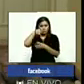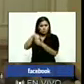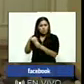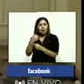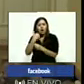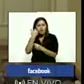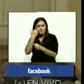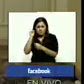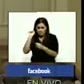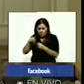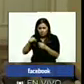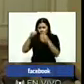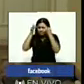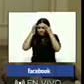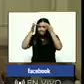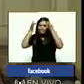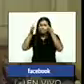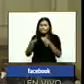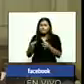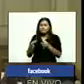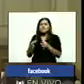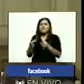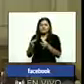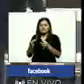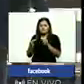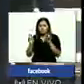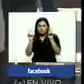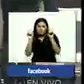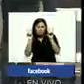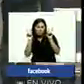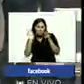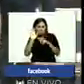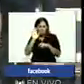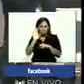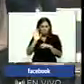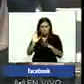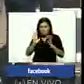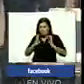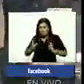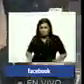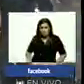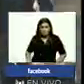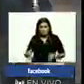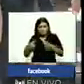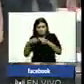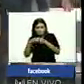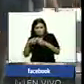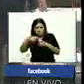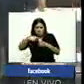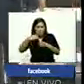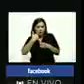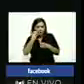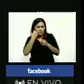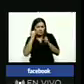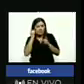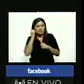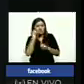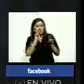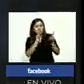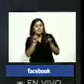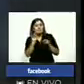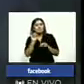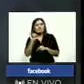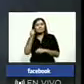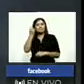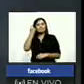tomar decisión sobre algunos temas de agenda de país jóvenes destacan la importancia de conocer sobre el valor de los